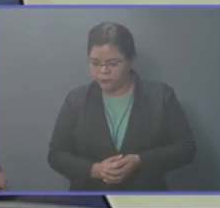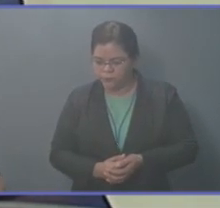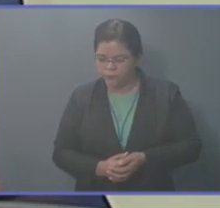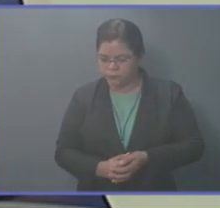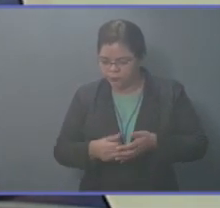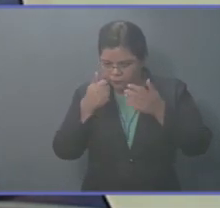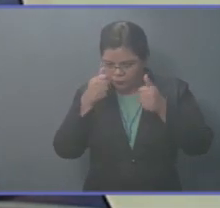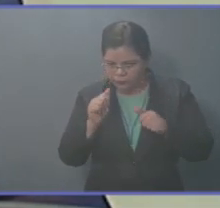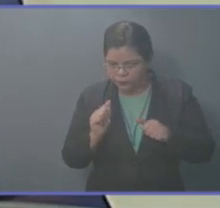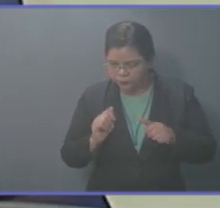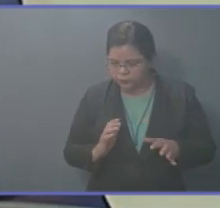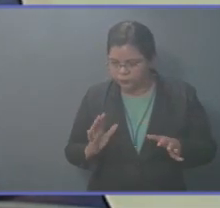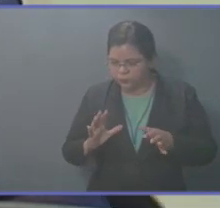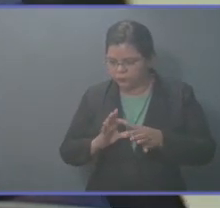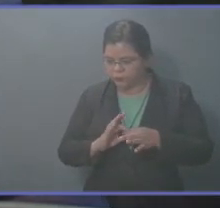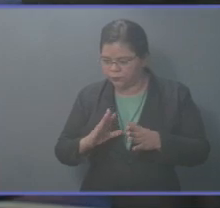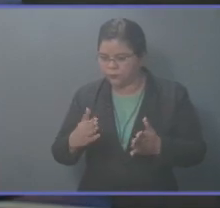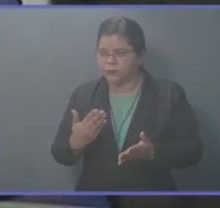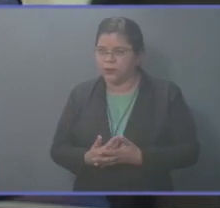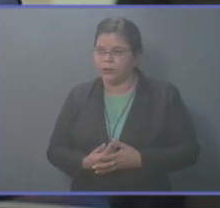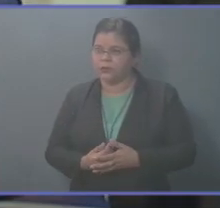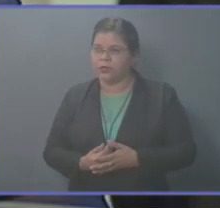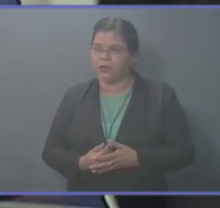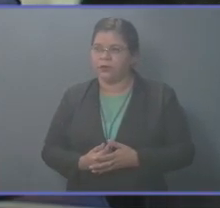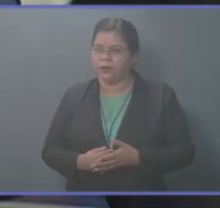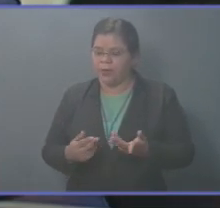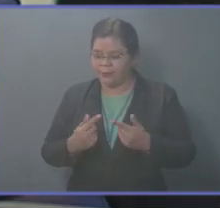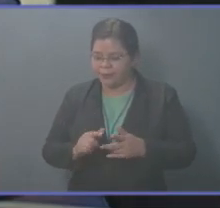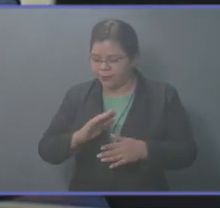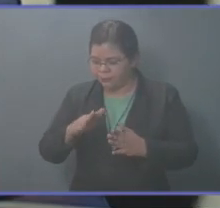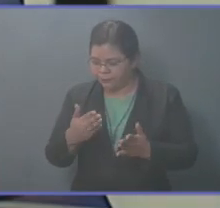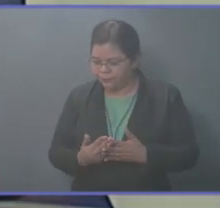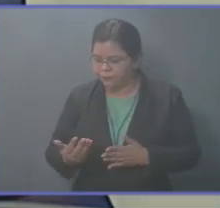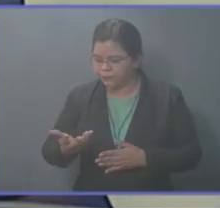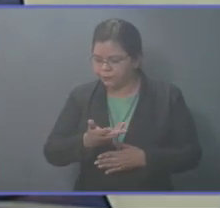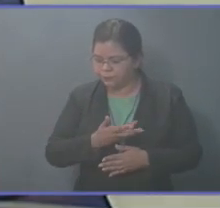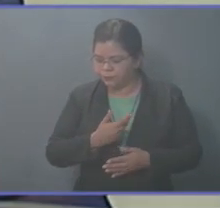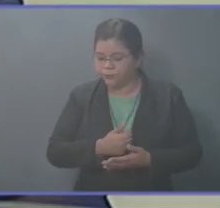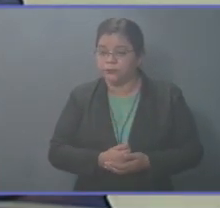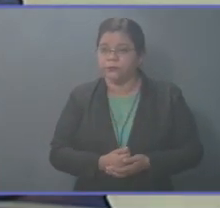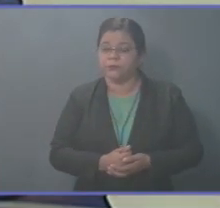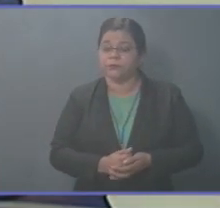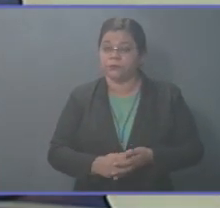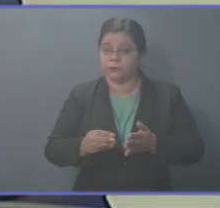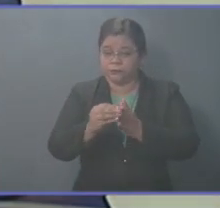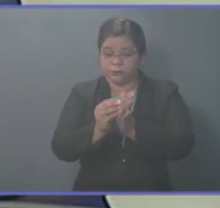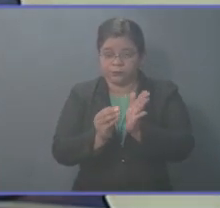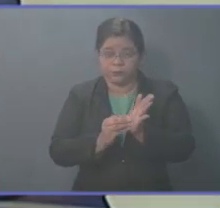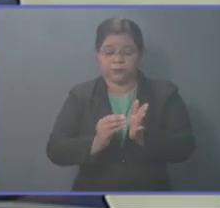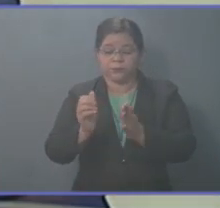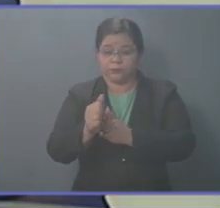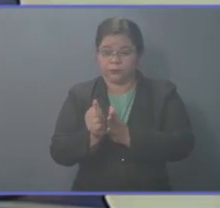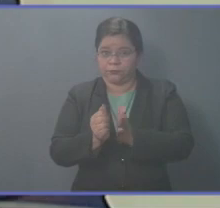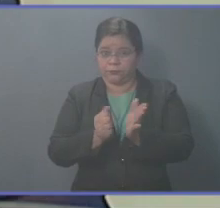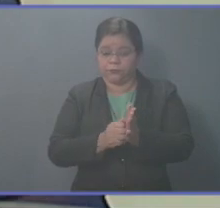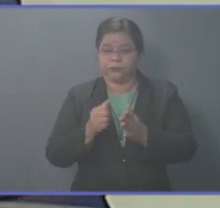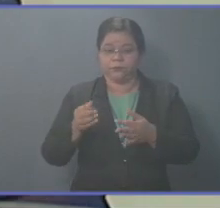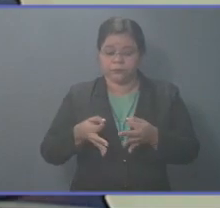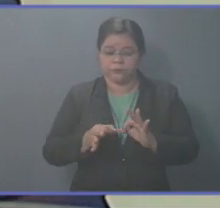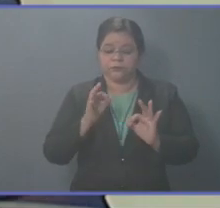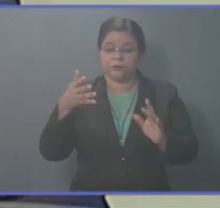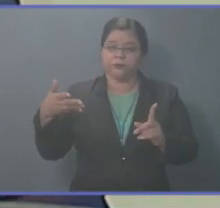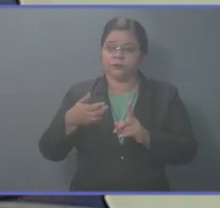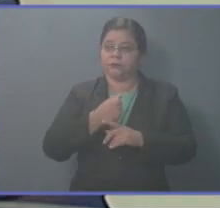Leonardo Martins, Derecho Procesal Constitucional Alemán, primera edición, página 2. El segundo es el contenido del acto de aplicación directa que se